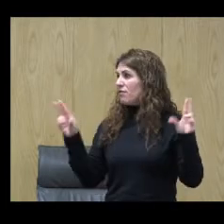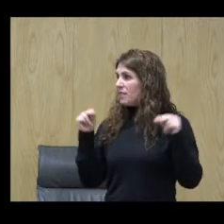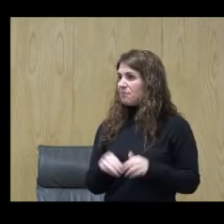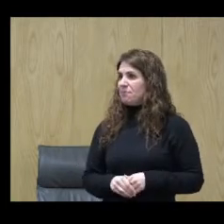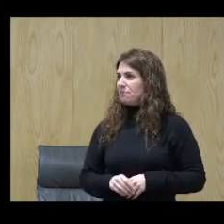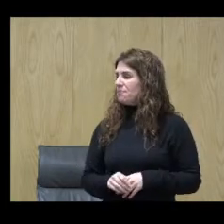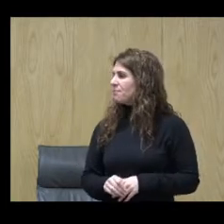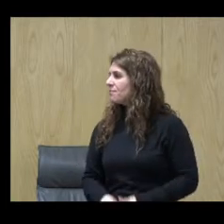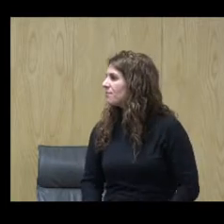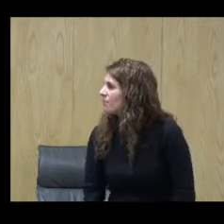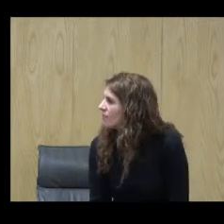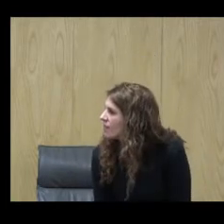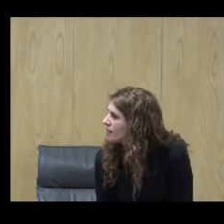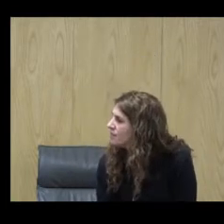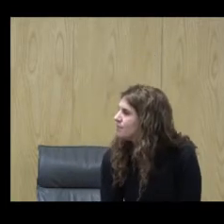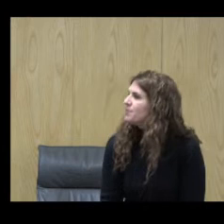contaros.